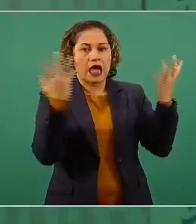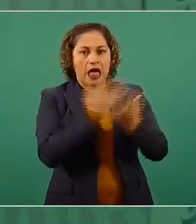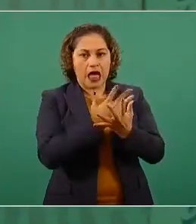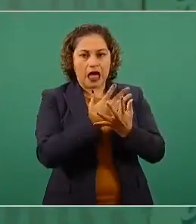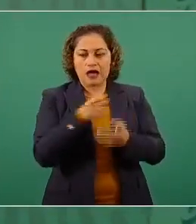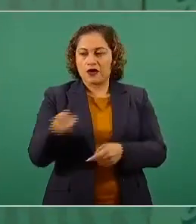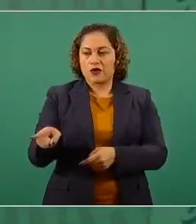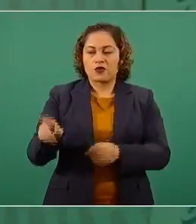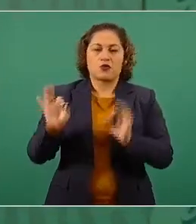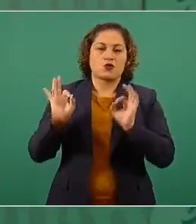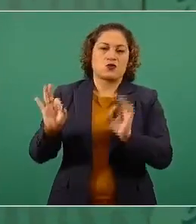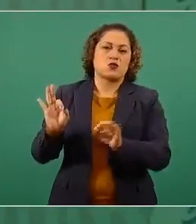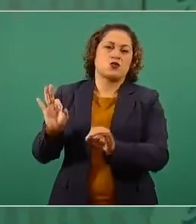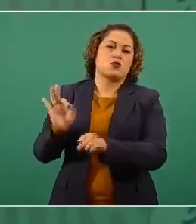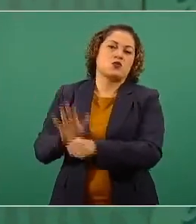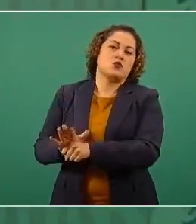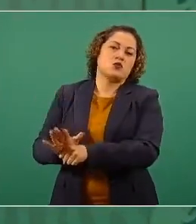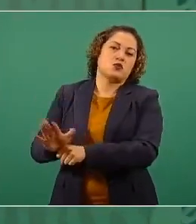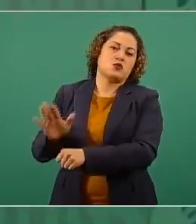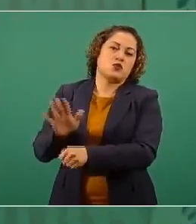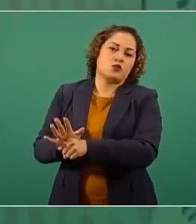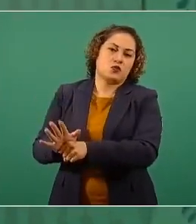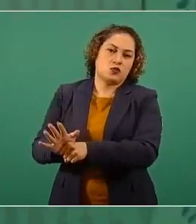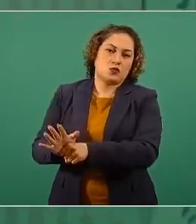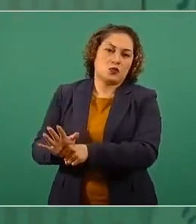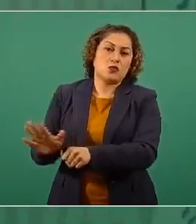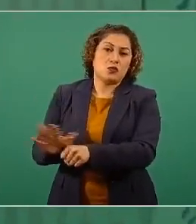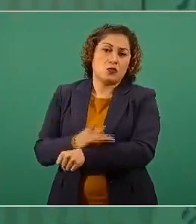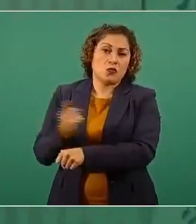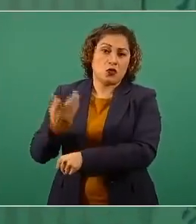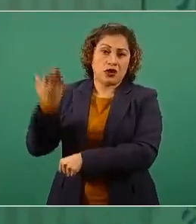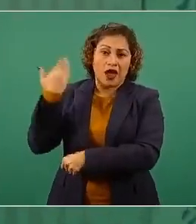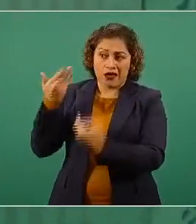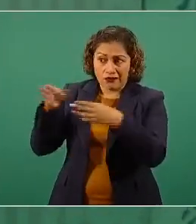las que iban a ser cerradas,